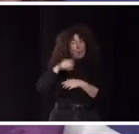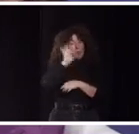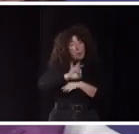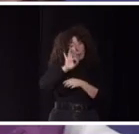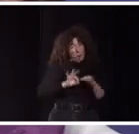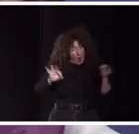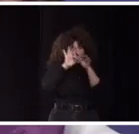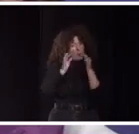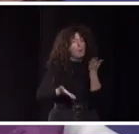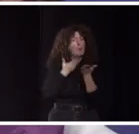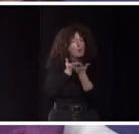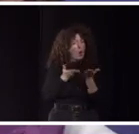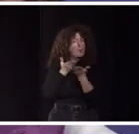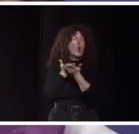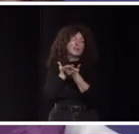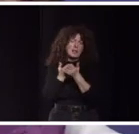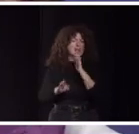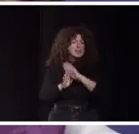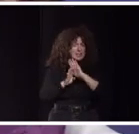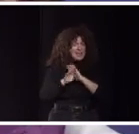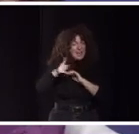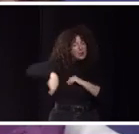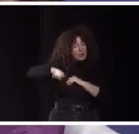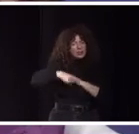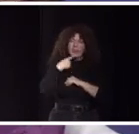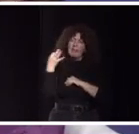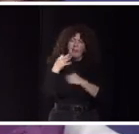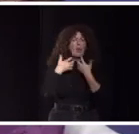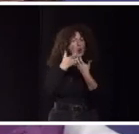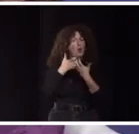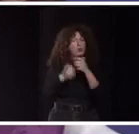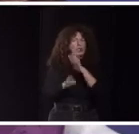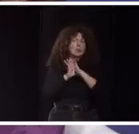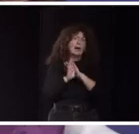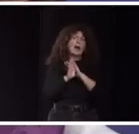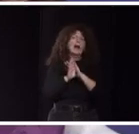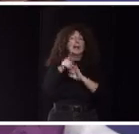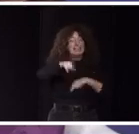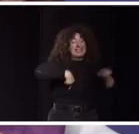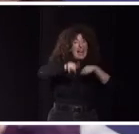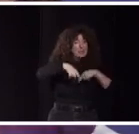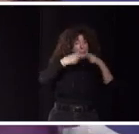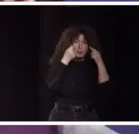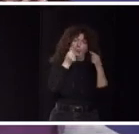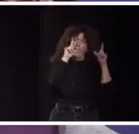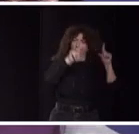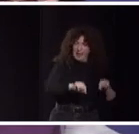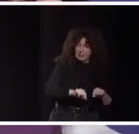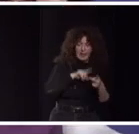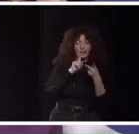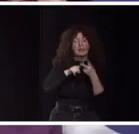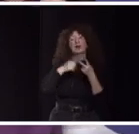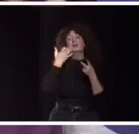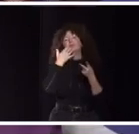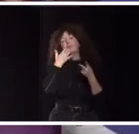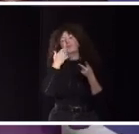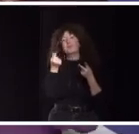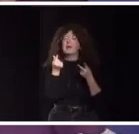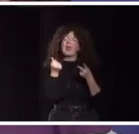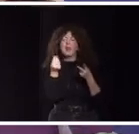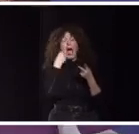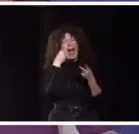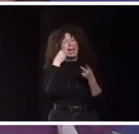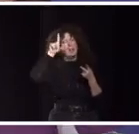y en Podemos continuamos diciendo que hay que luchar para bajar el precio del transporte público, para limitar el precio de